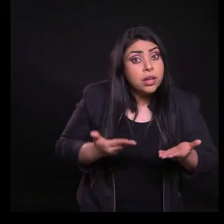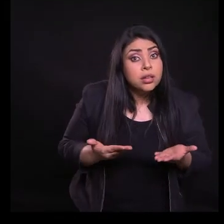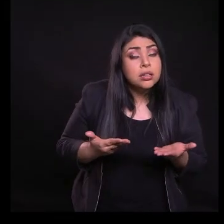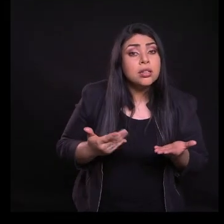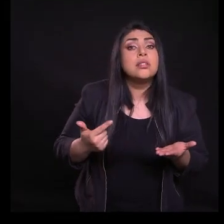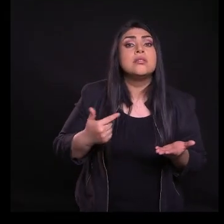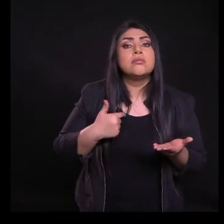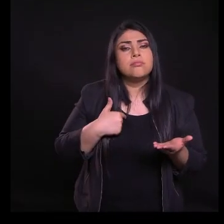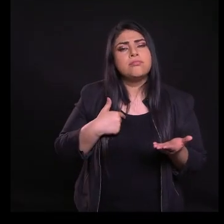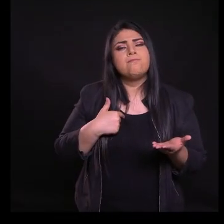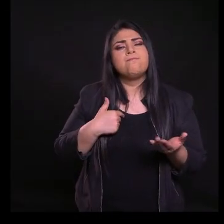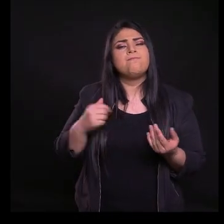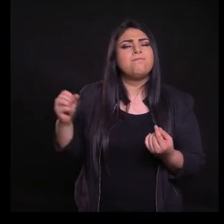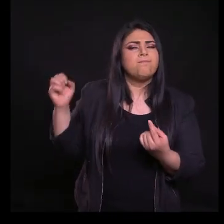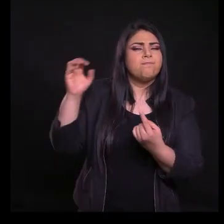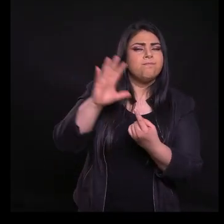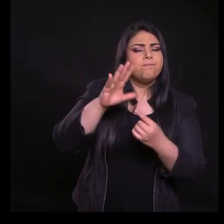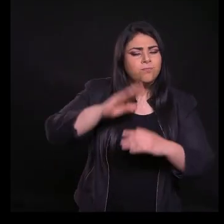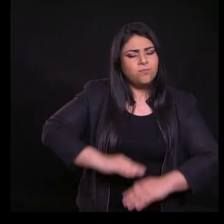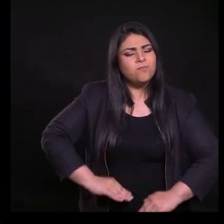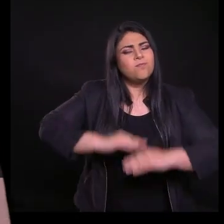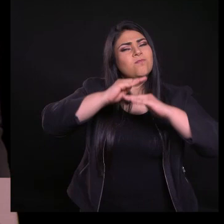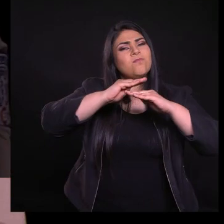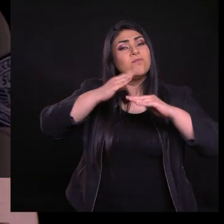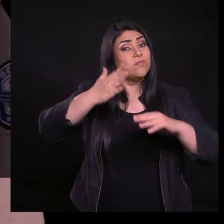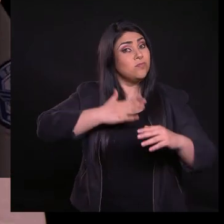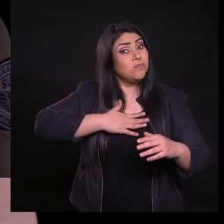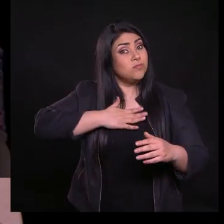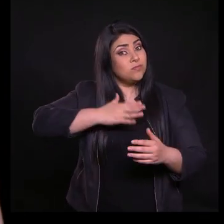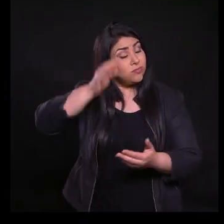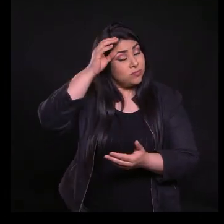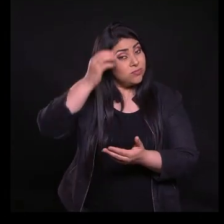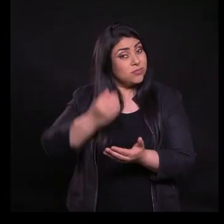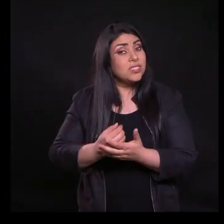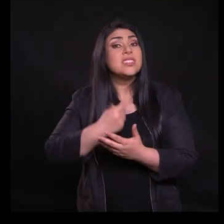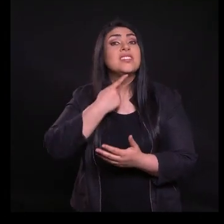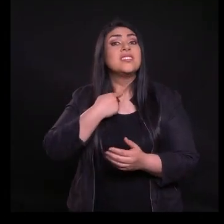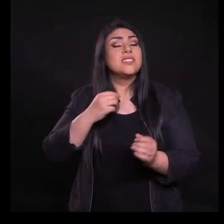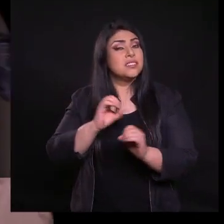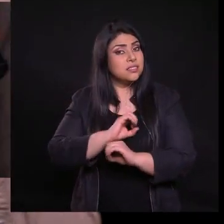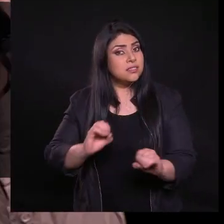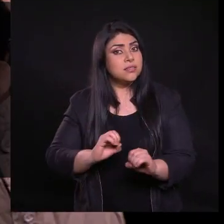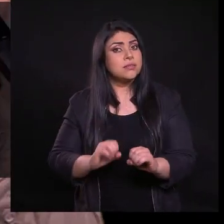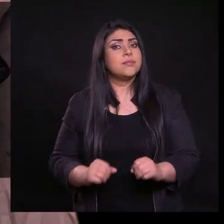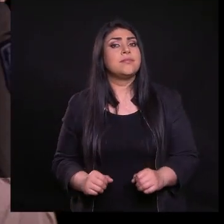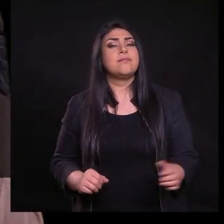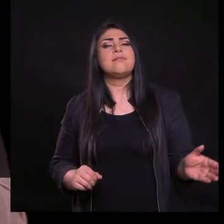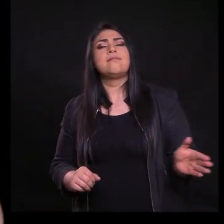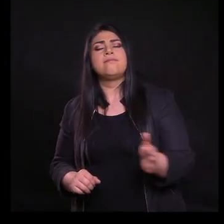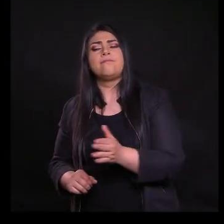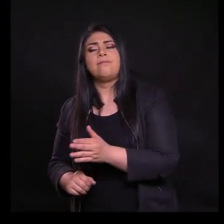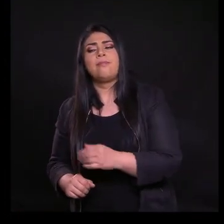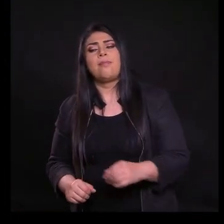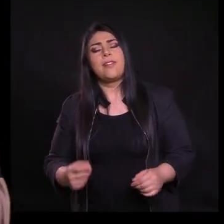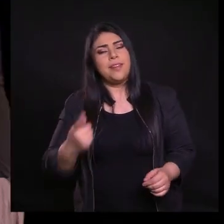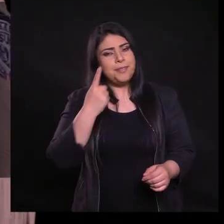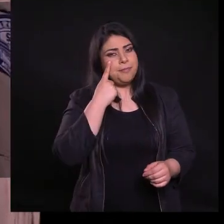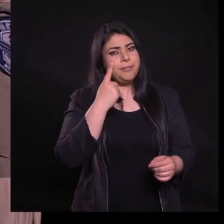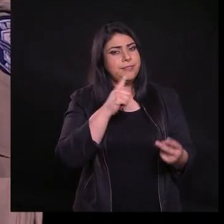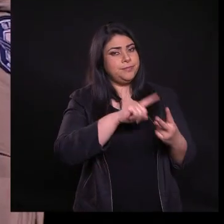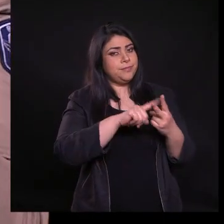tendrás nunca hambre y el que me cree dice no tendrá sed jamás me llama la atención algo acá porque hay dos